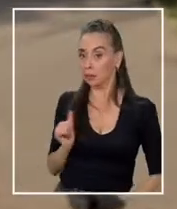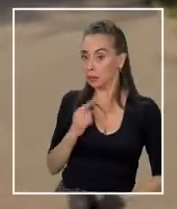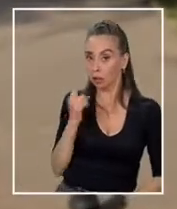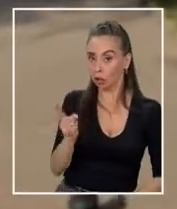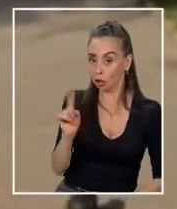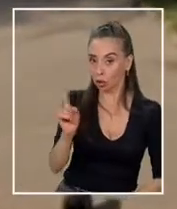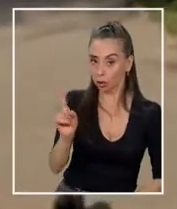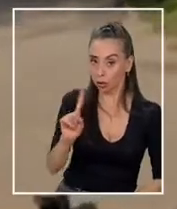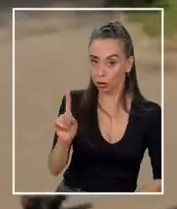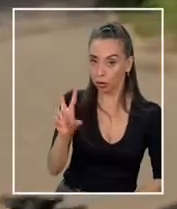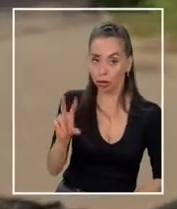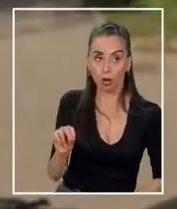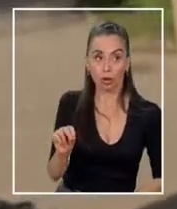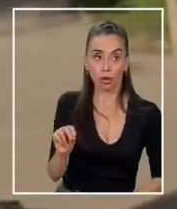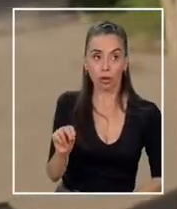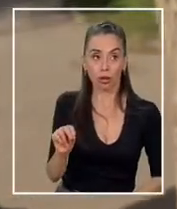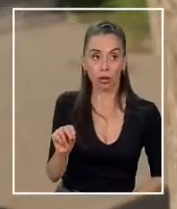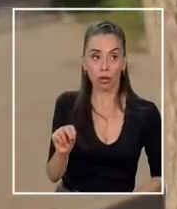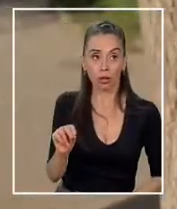dice, no, pues le dice,